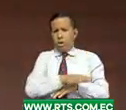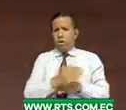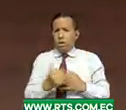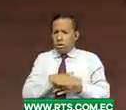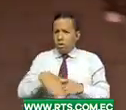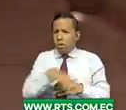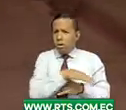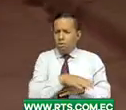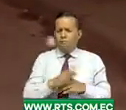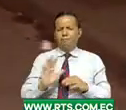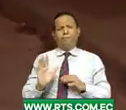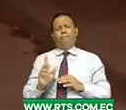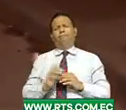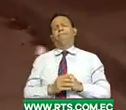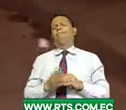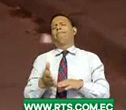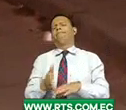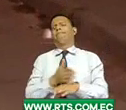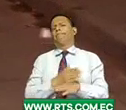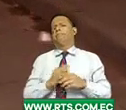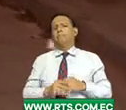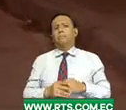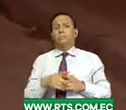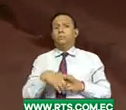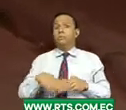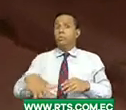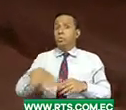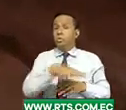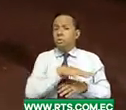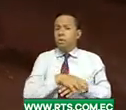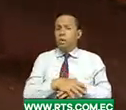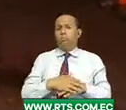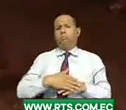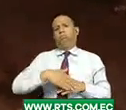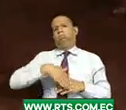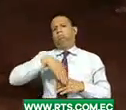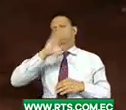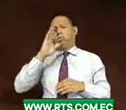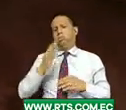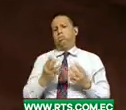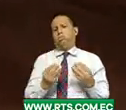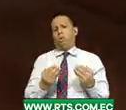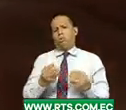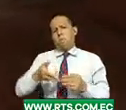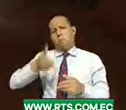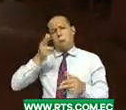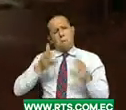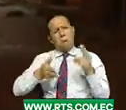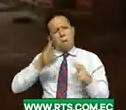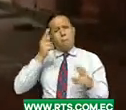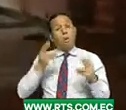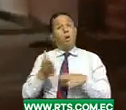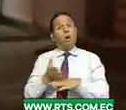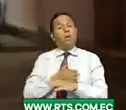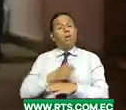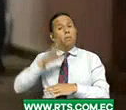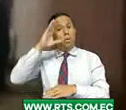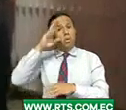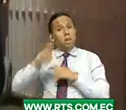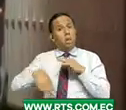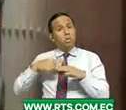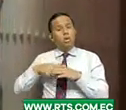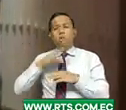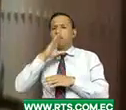De hecho, es uno de los distritos priorizados por la Policía Nacional por su conflictividad y